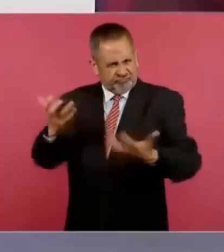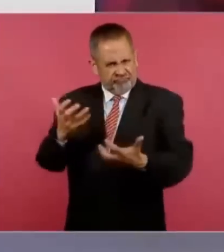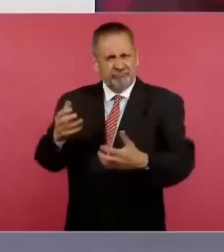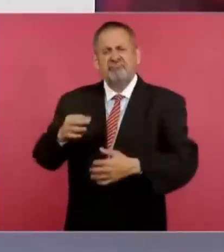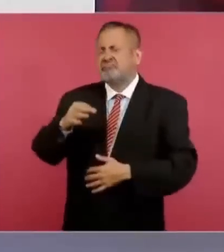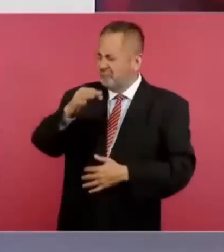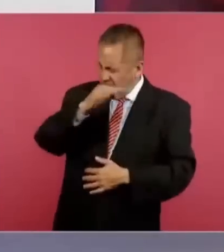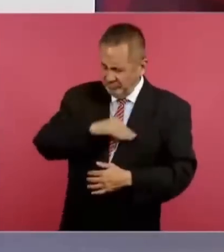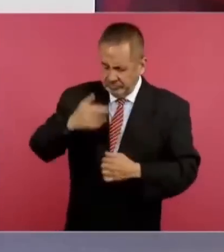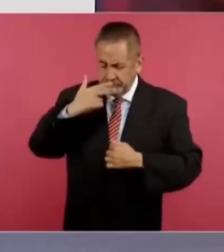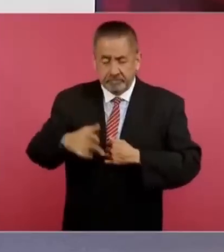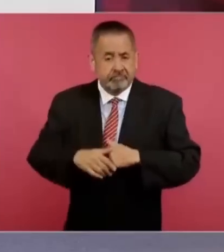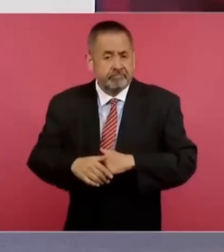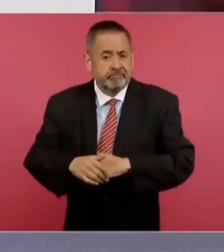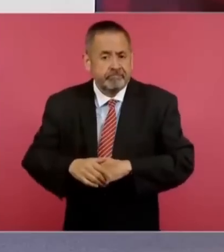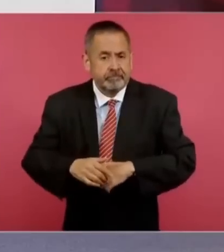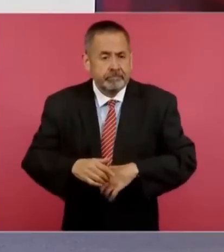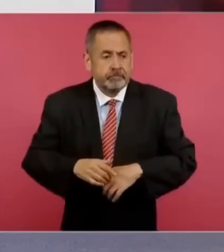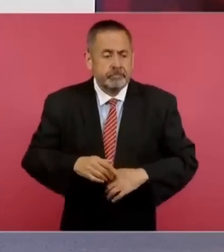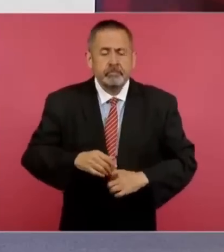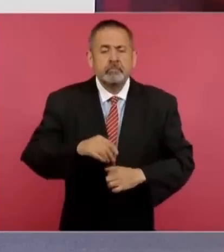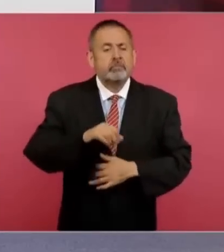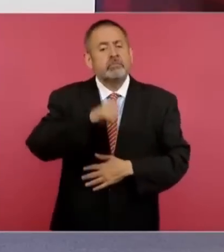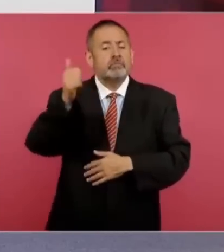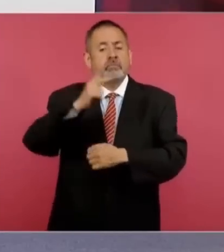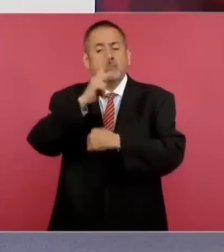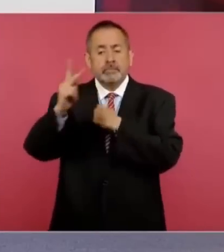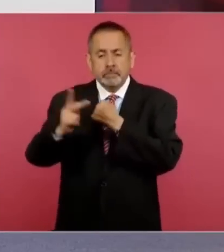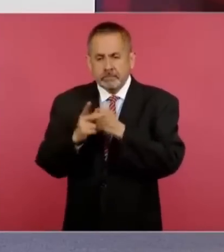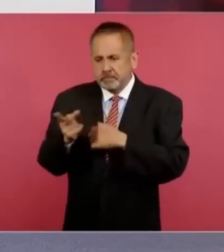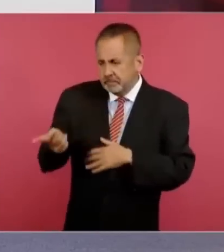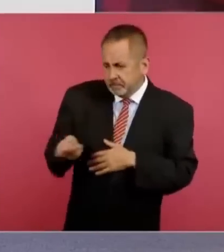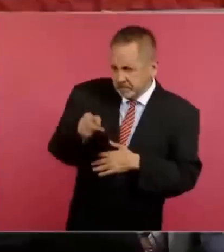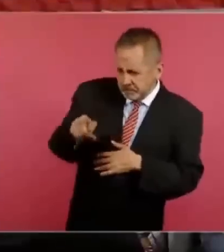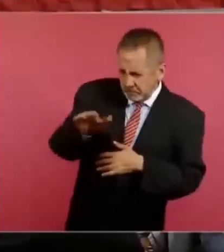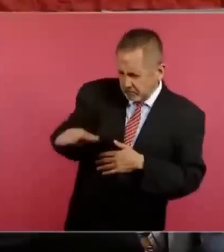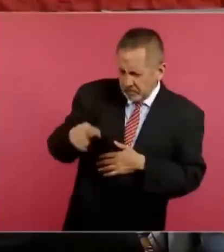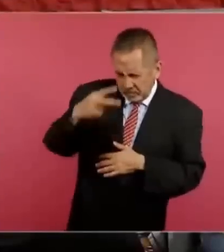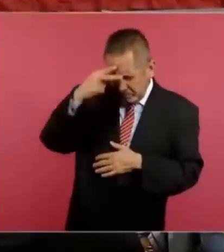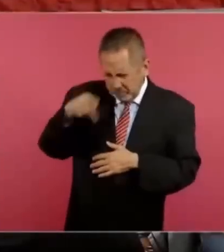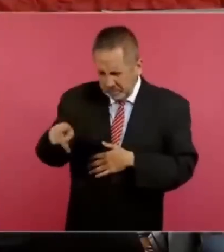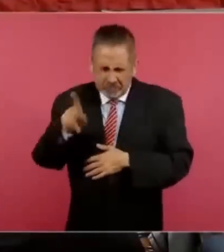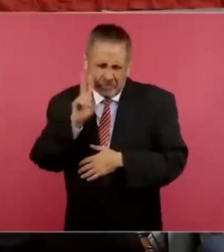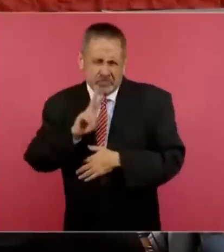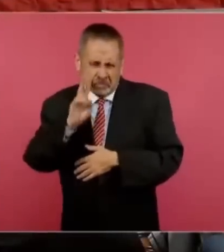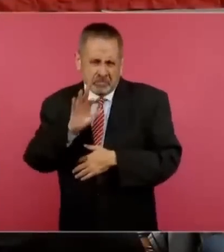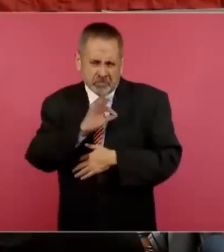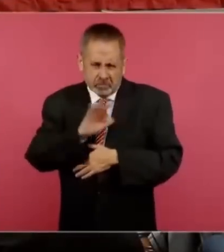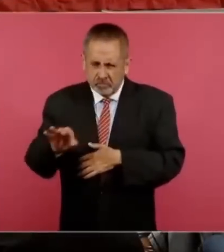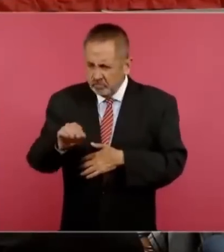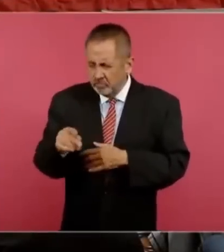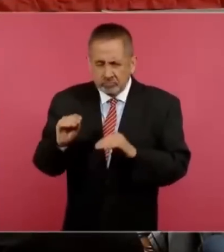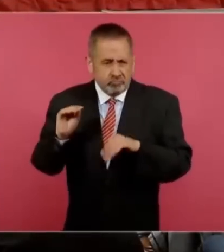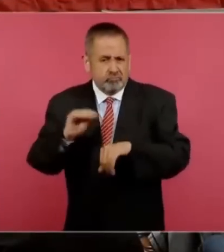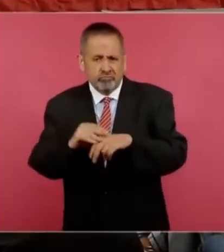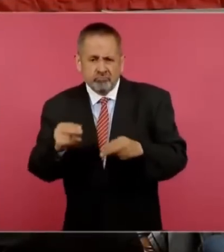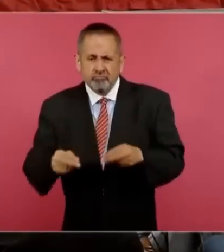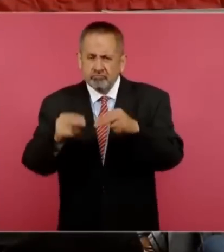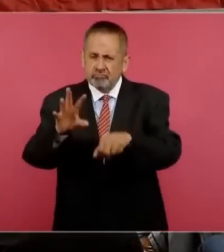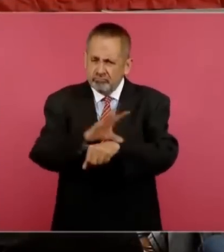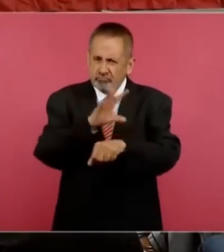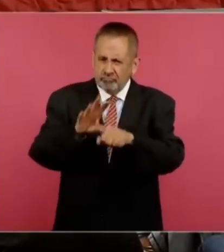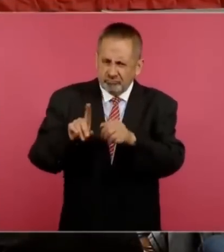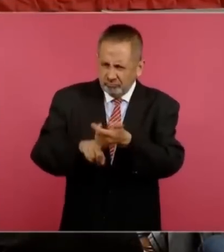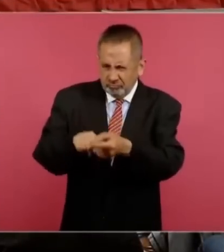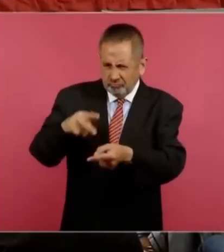Cuando un gobernante extranjero me pregunta si hay posibilidad de entrar al negocio de los